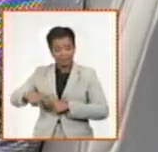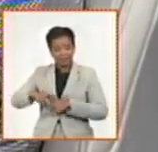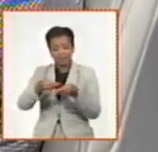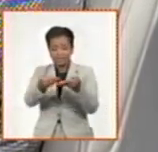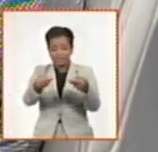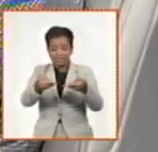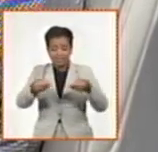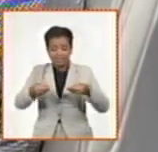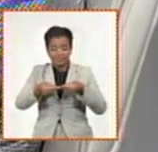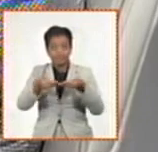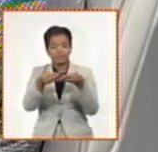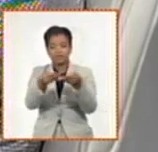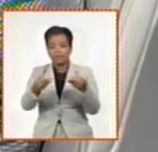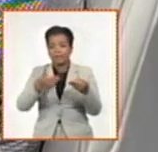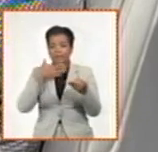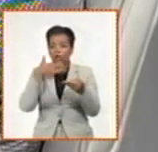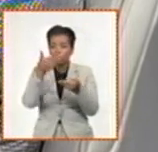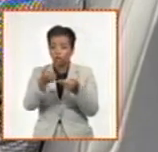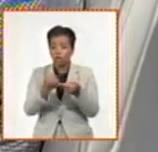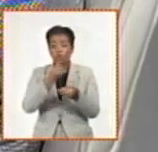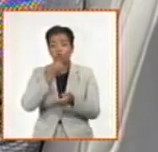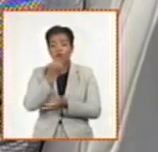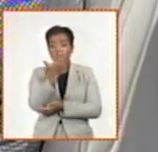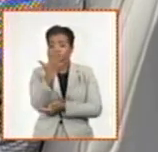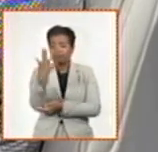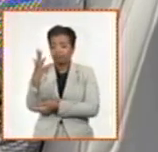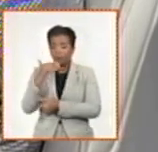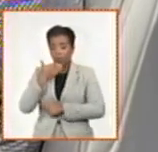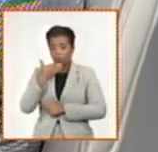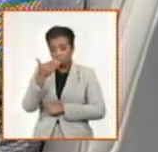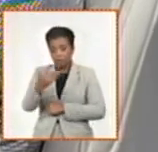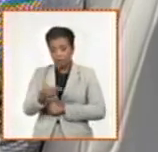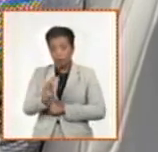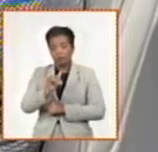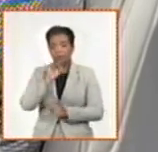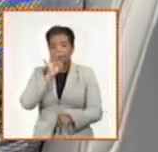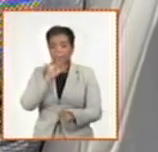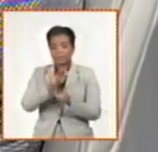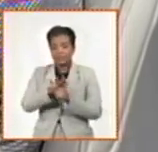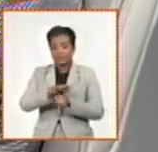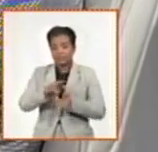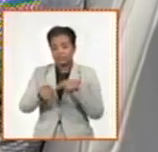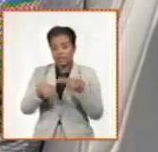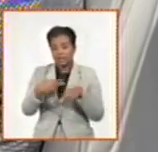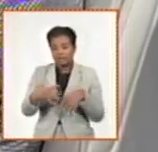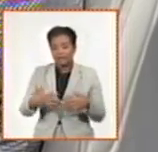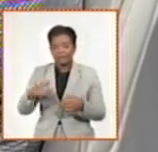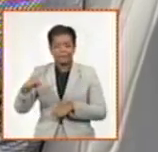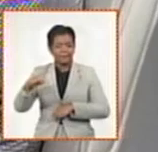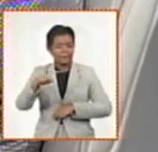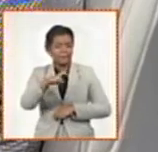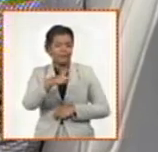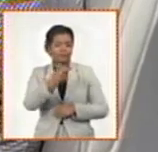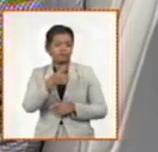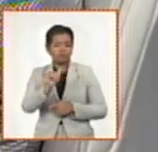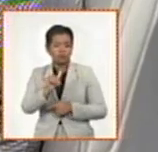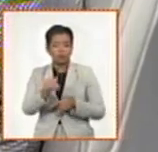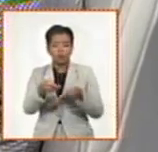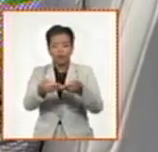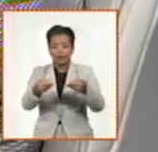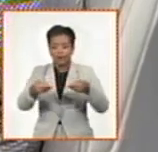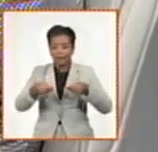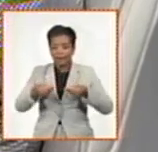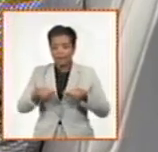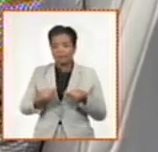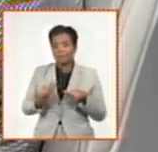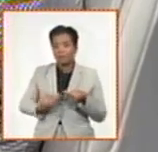un cultivo con óptimas condiciones, y empezamos a realizar lo que es microorganismos eficientes y compost y humus